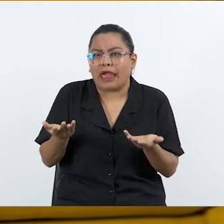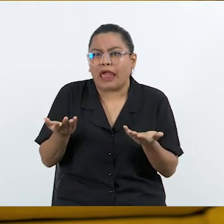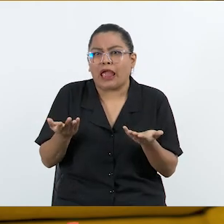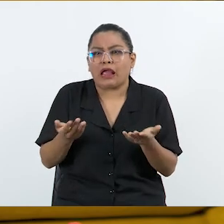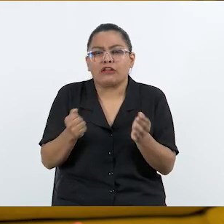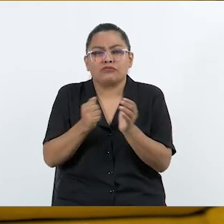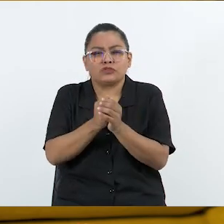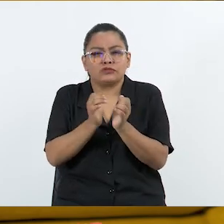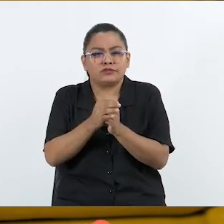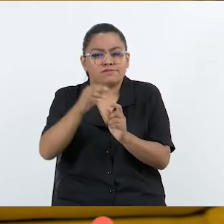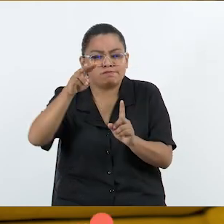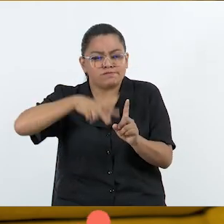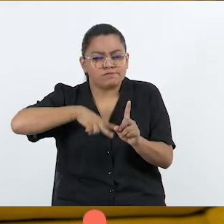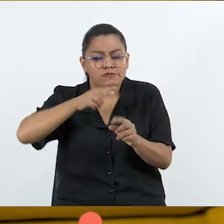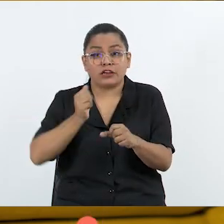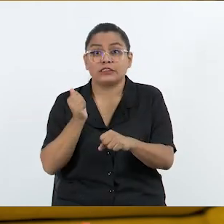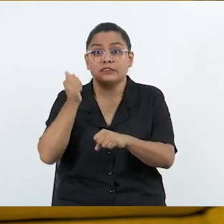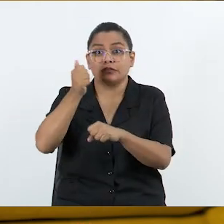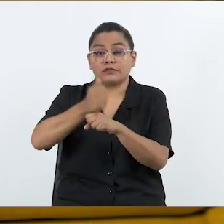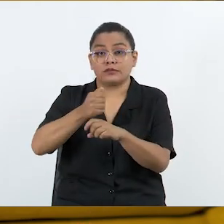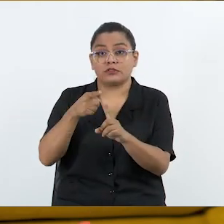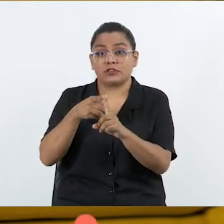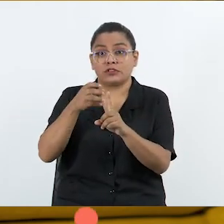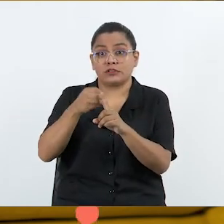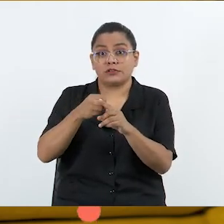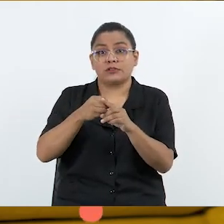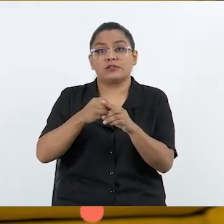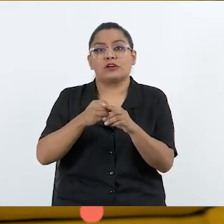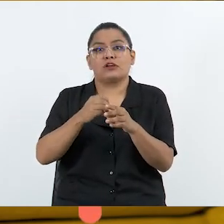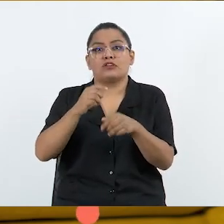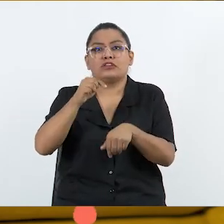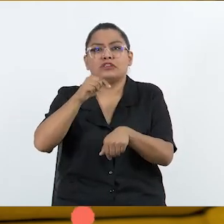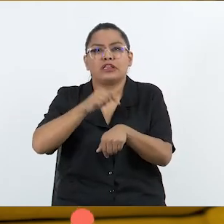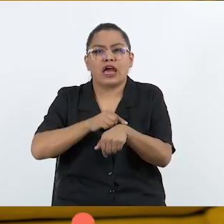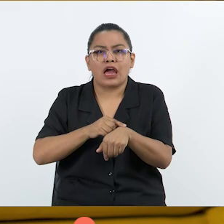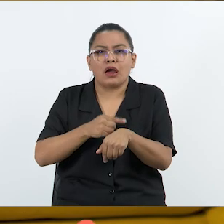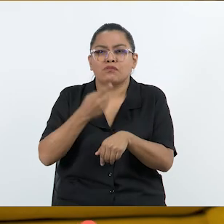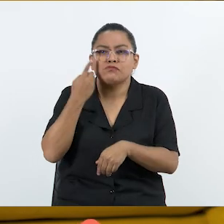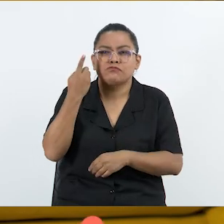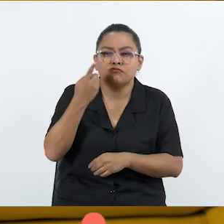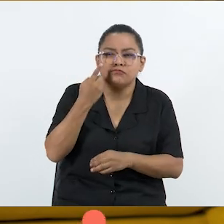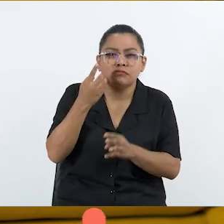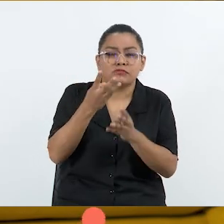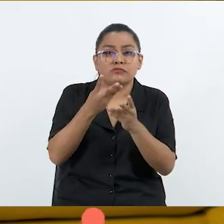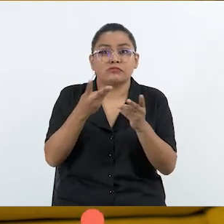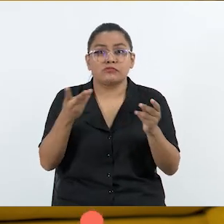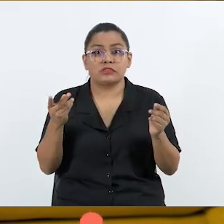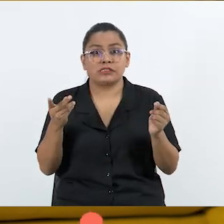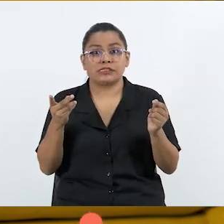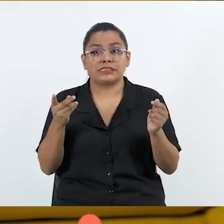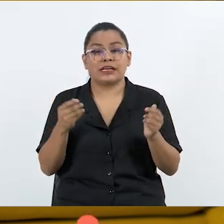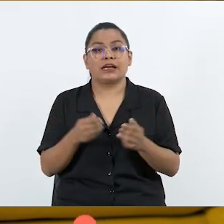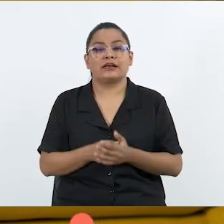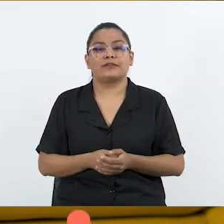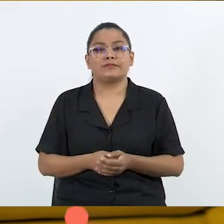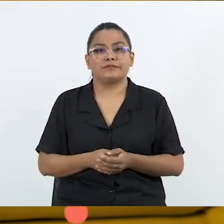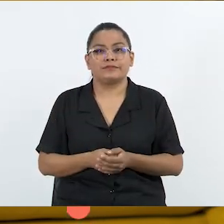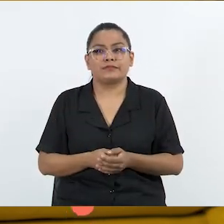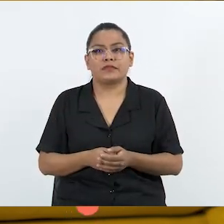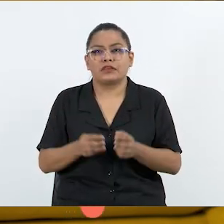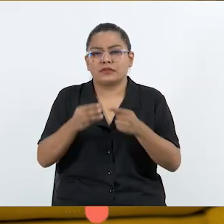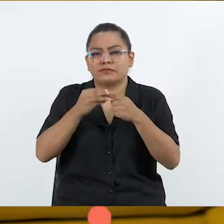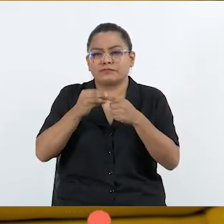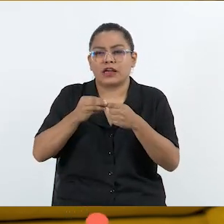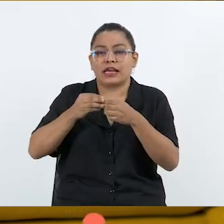las particularidades del problema, establecer objetivos y calendarios, buscar posibles soluciones